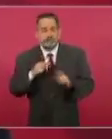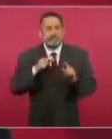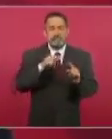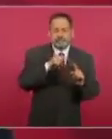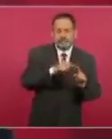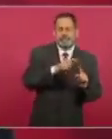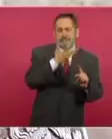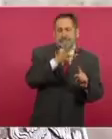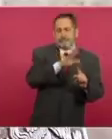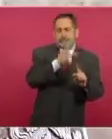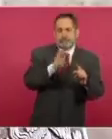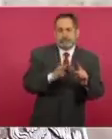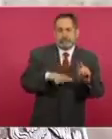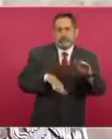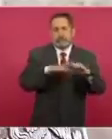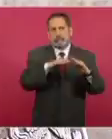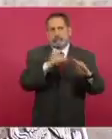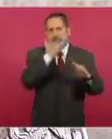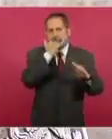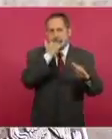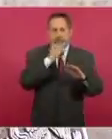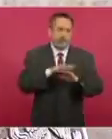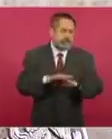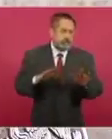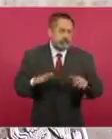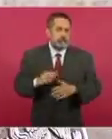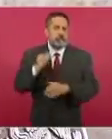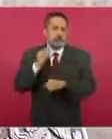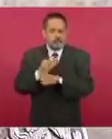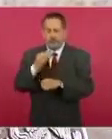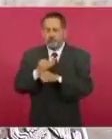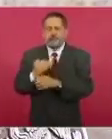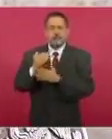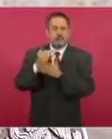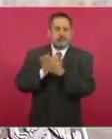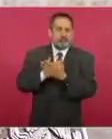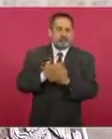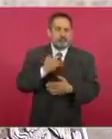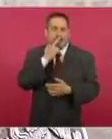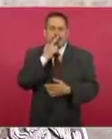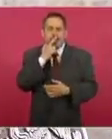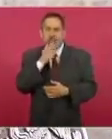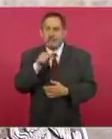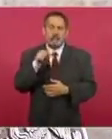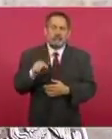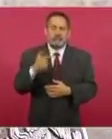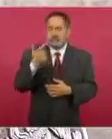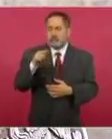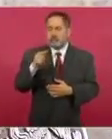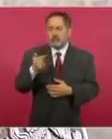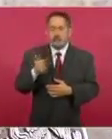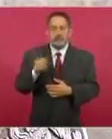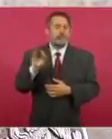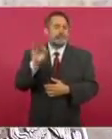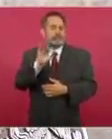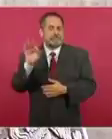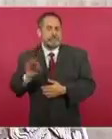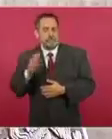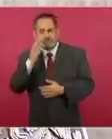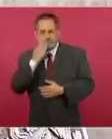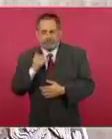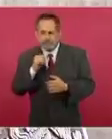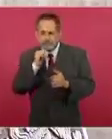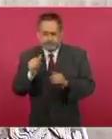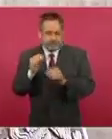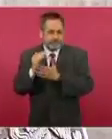lo cual en sí mismo nos está quitando la presión sobre tasa de interés. Y una vez